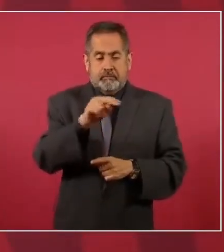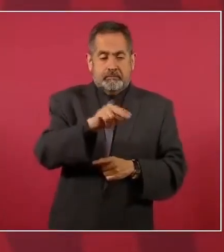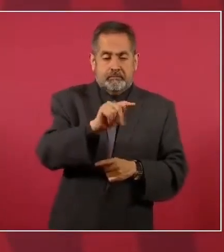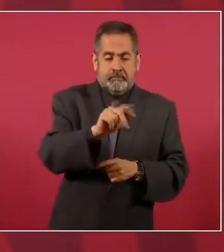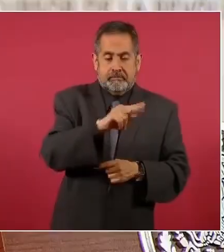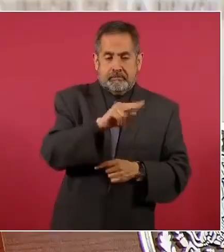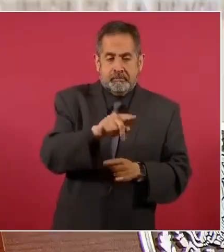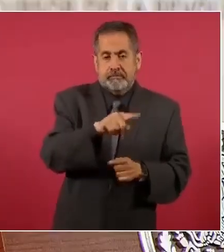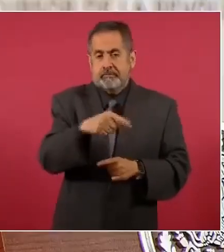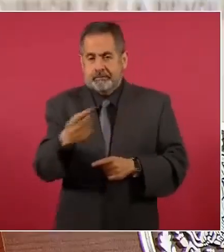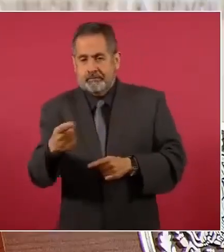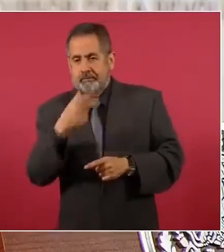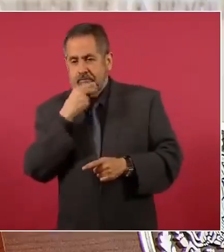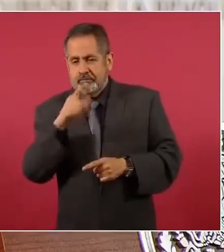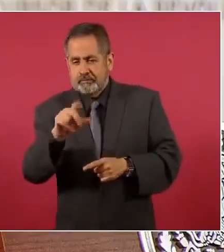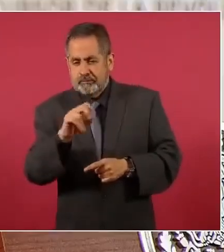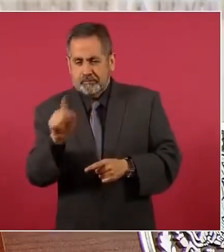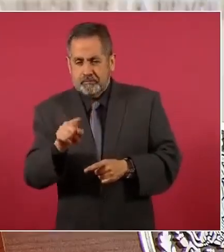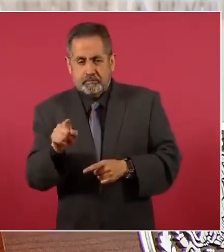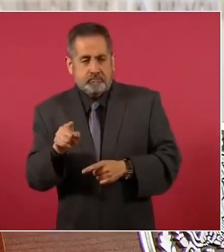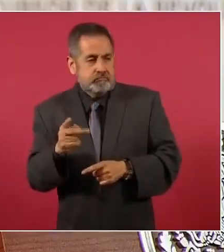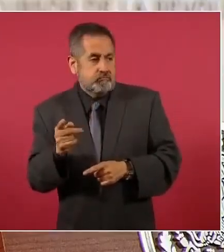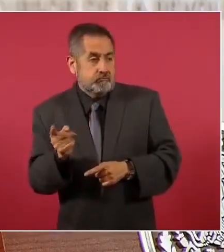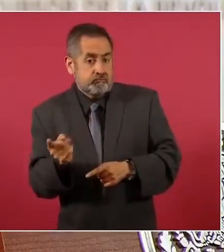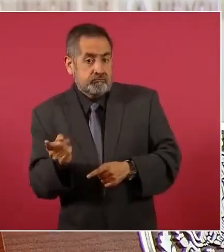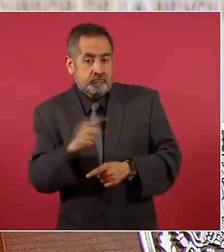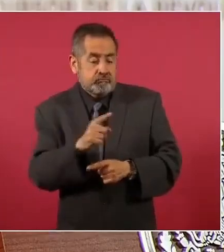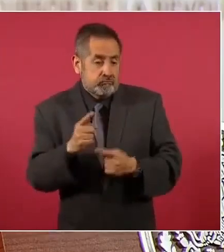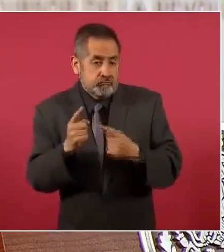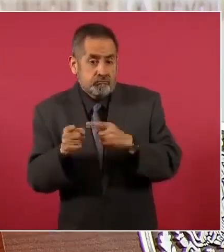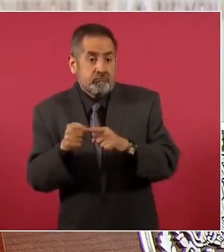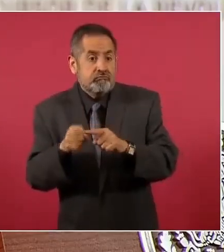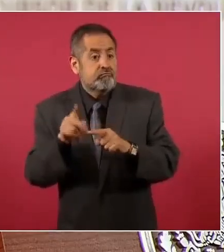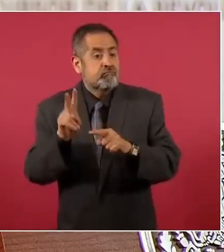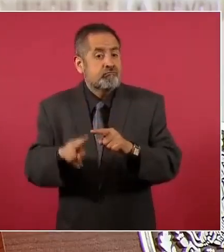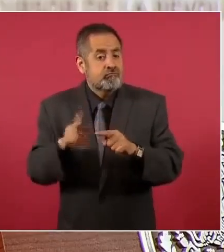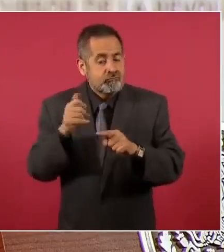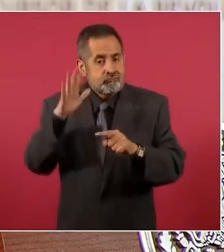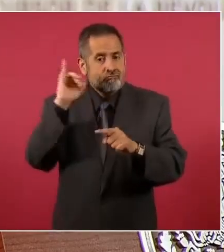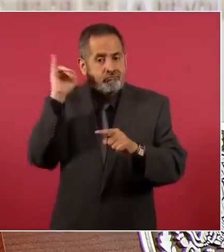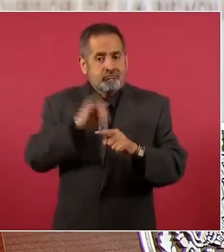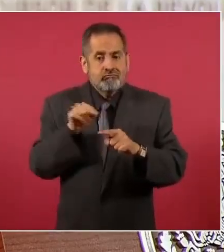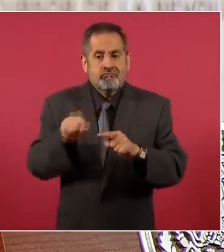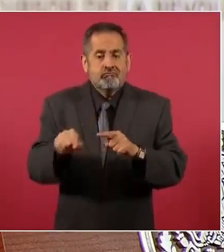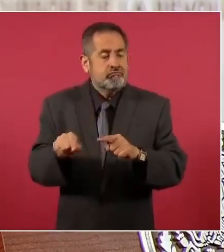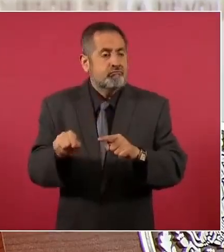lo que se da a entender, era el jefe